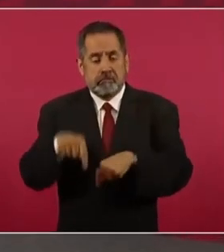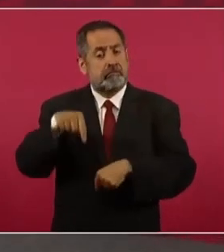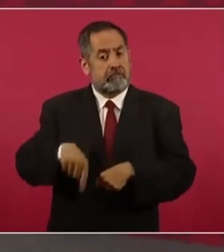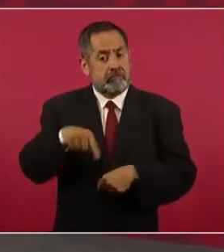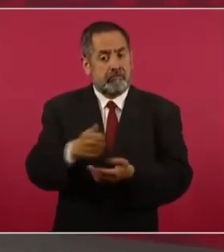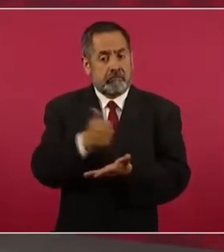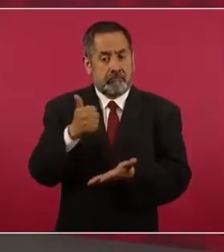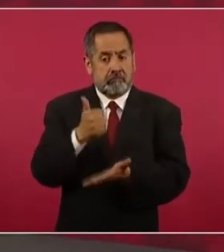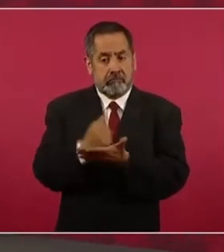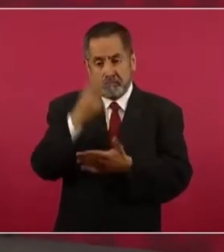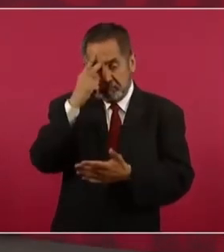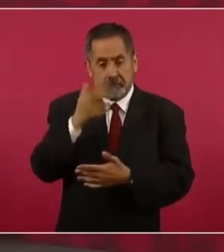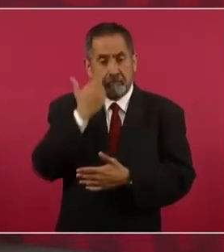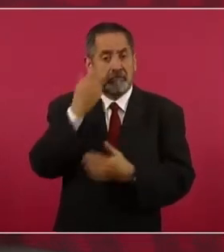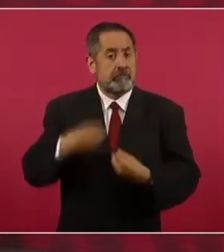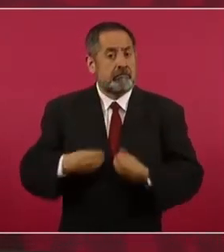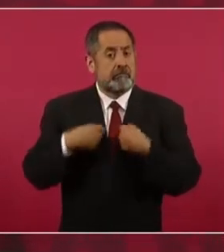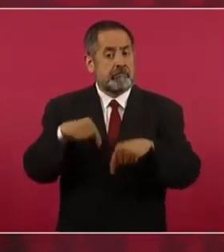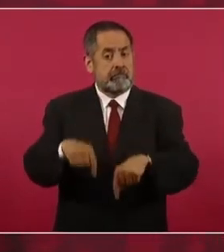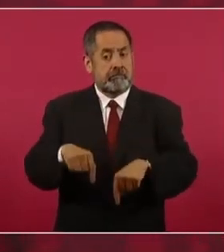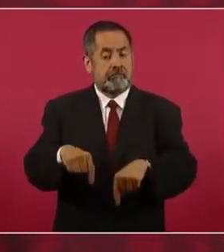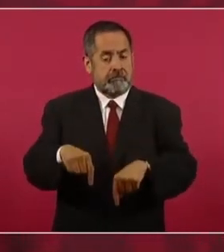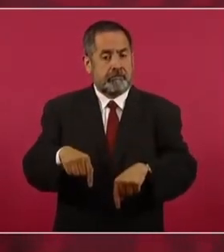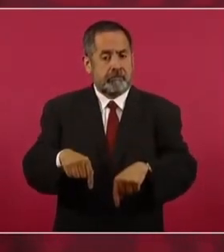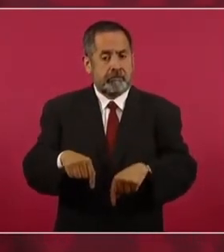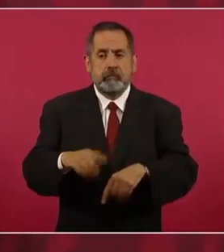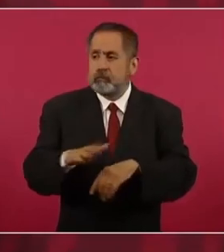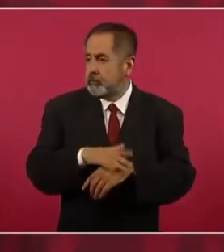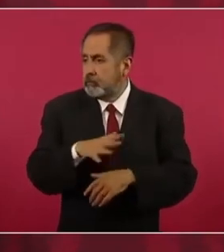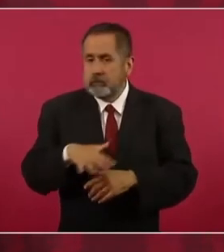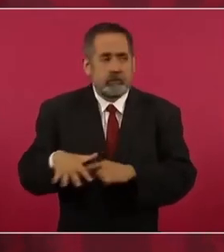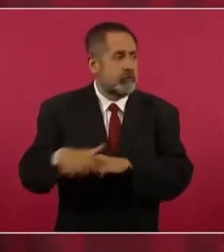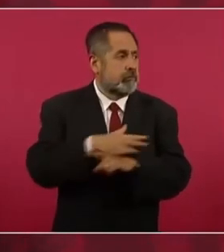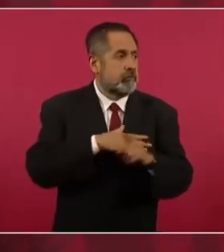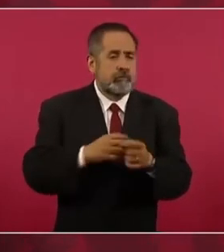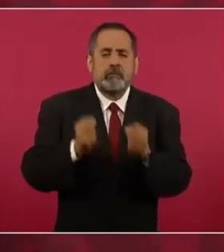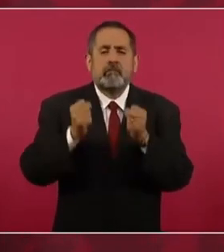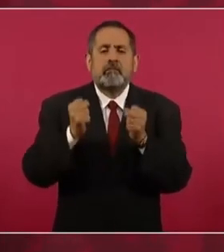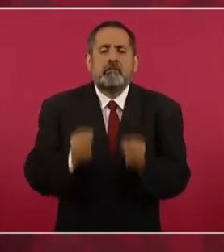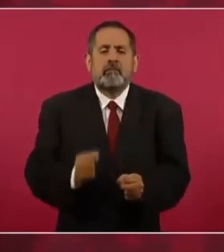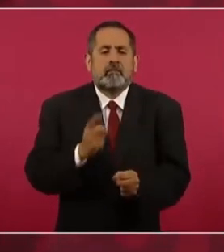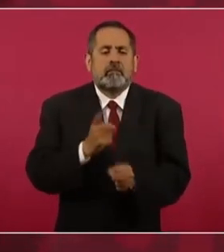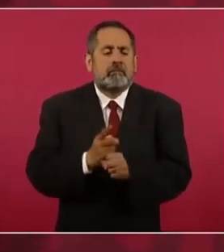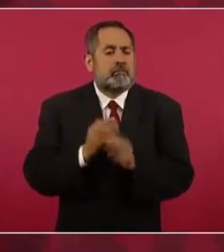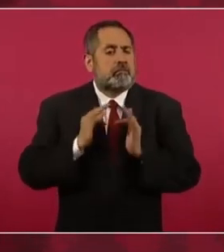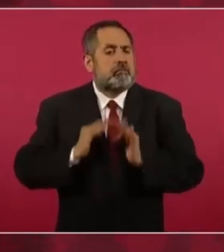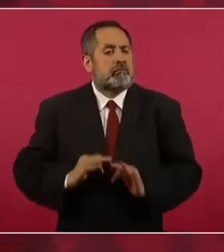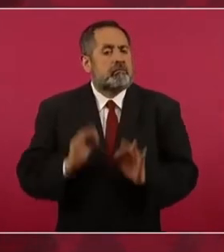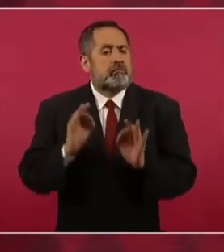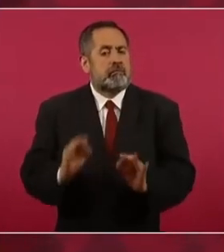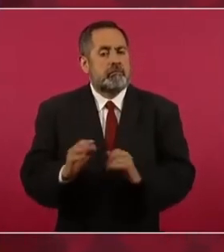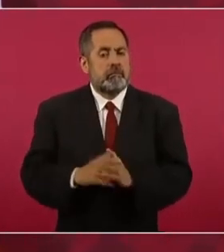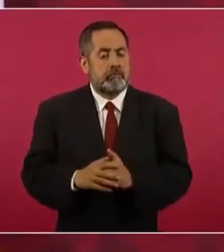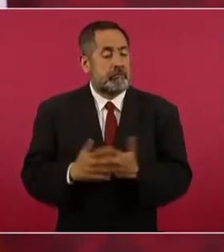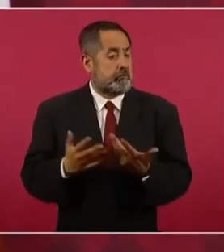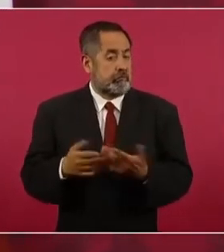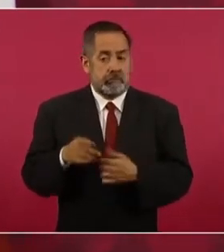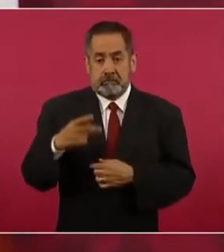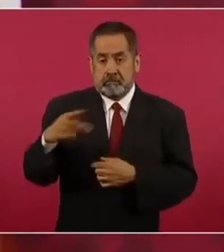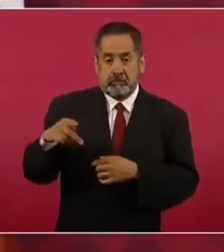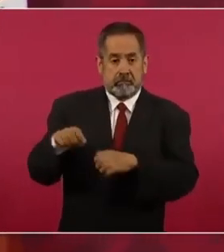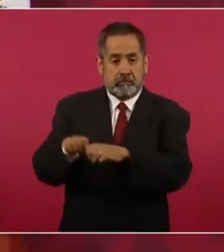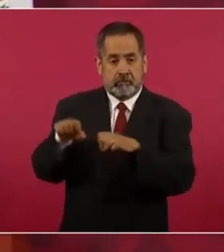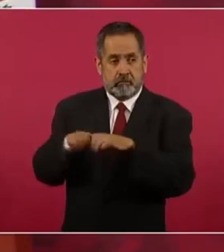México. Hay seguridad en la Ciudad de México. Y es un equipo, desde luego,